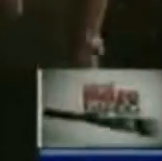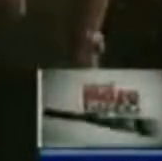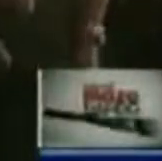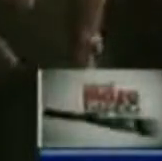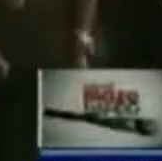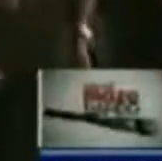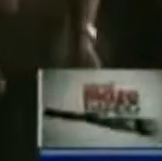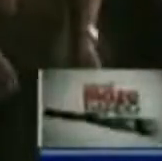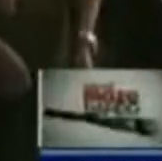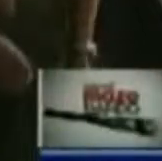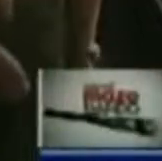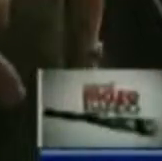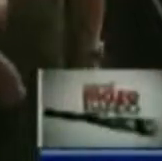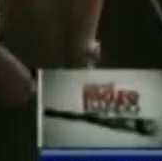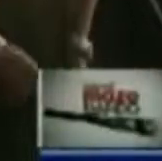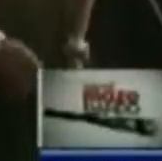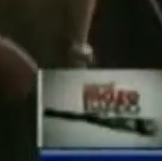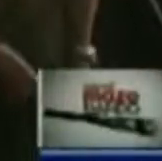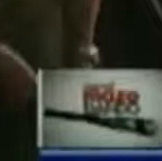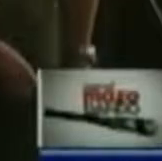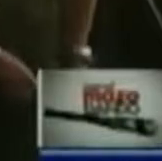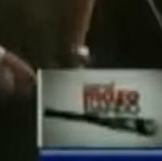lo defiendo